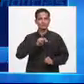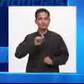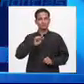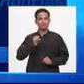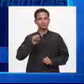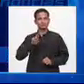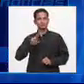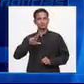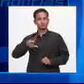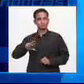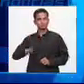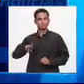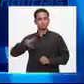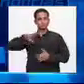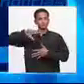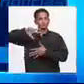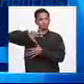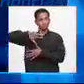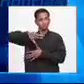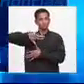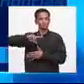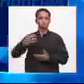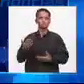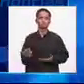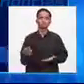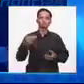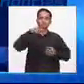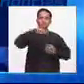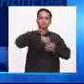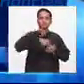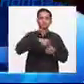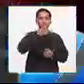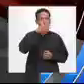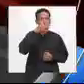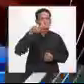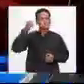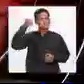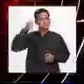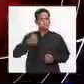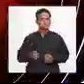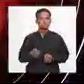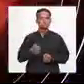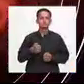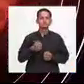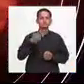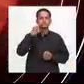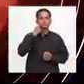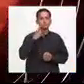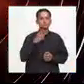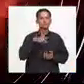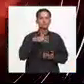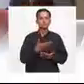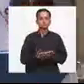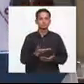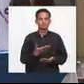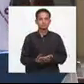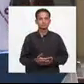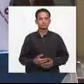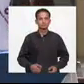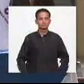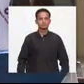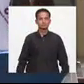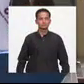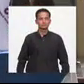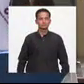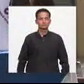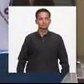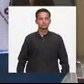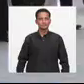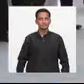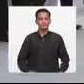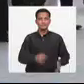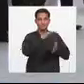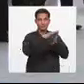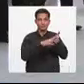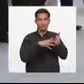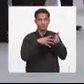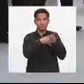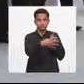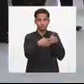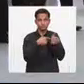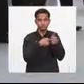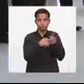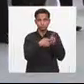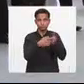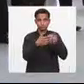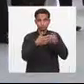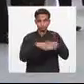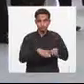simulacro del voto electrónico en Santo Domingo de los achilas cumpliendo con el cronograma electoral establecido